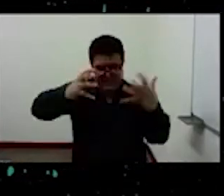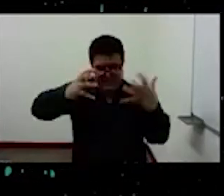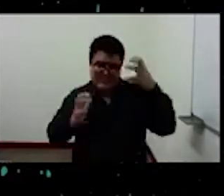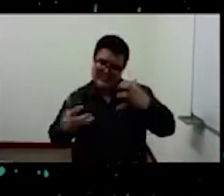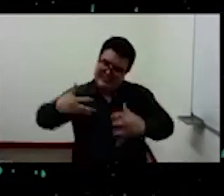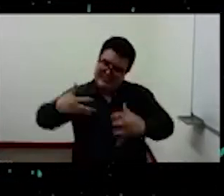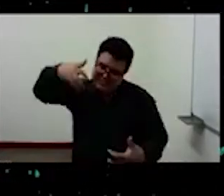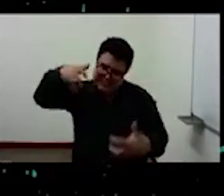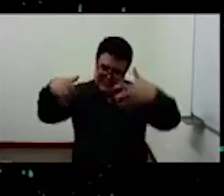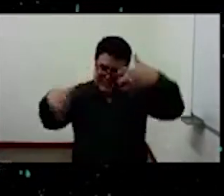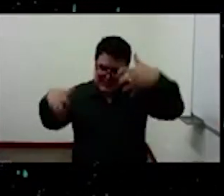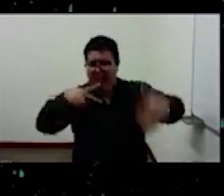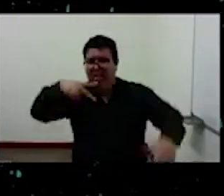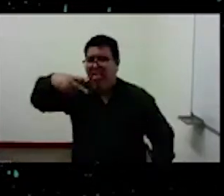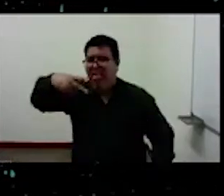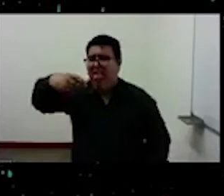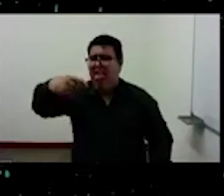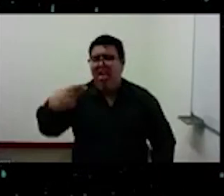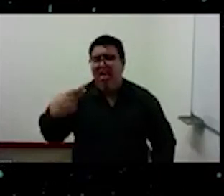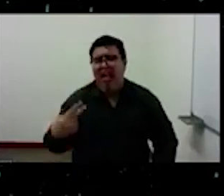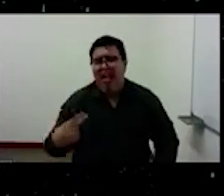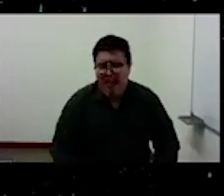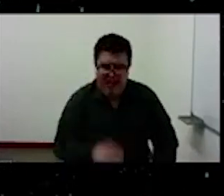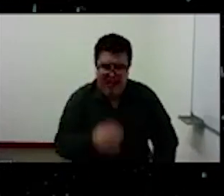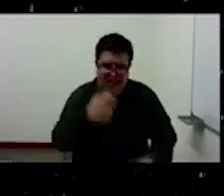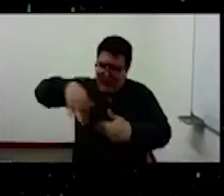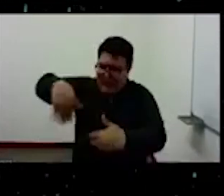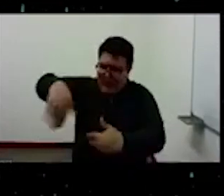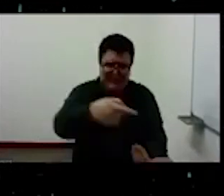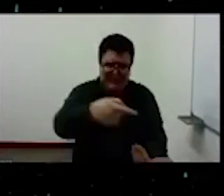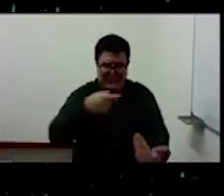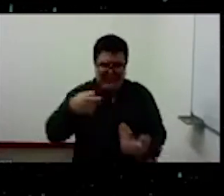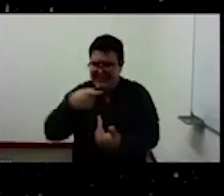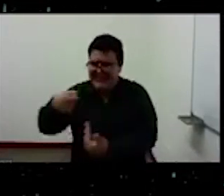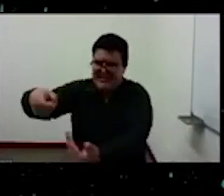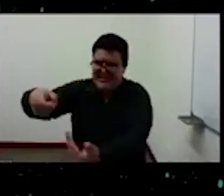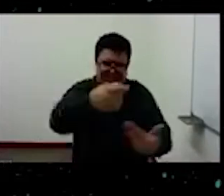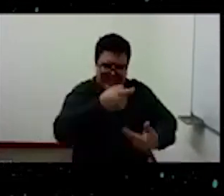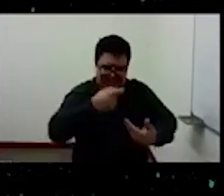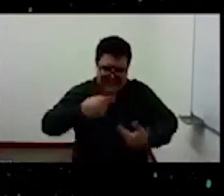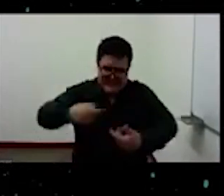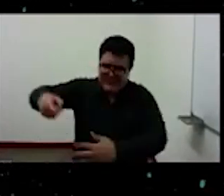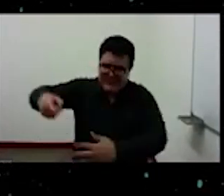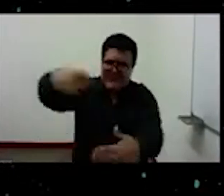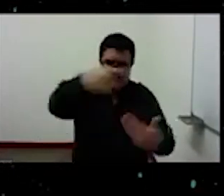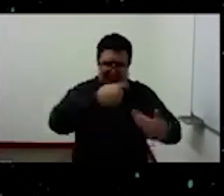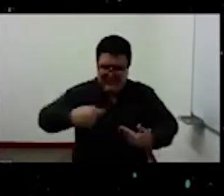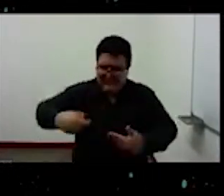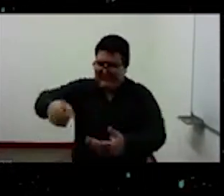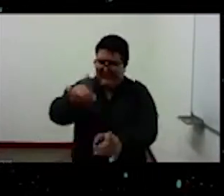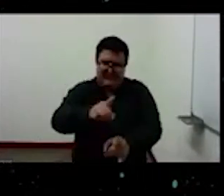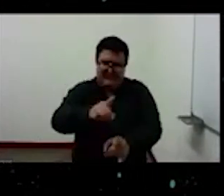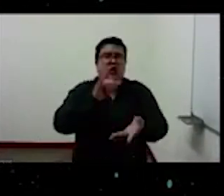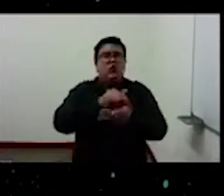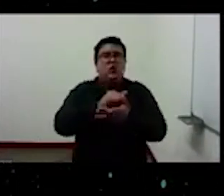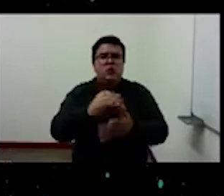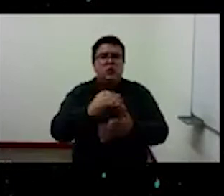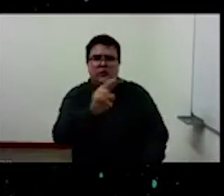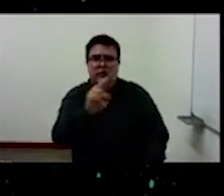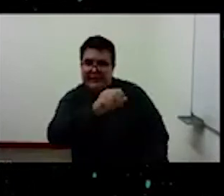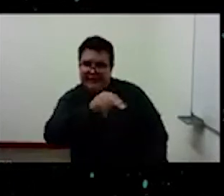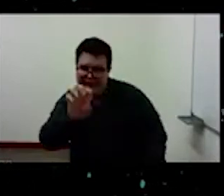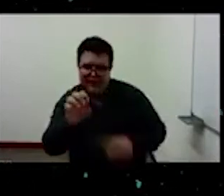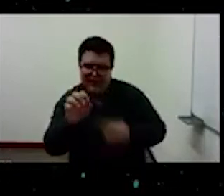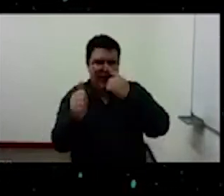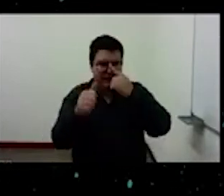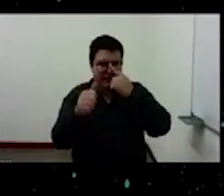pedazos giran en el torbellino gris más absolutamente refulgente. Por eso con Cézanne, siempre consciente del borde